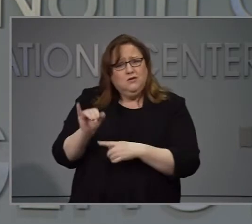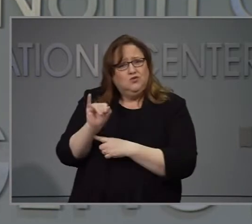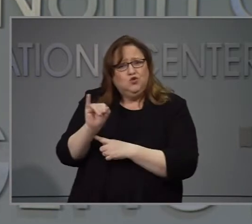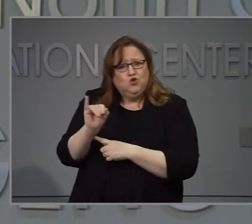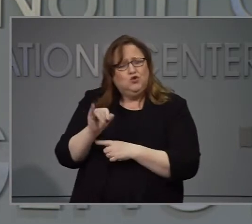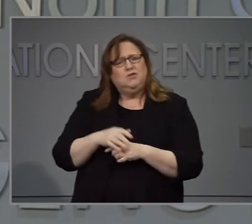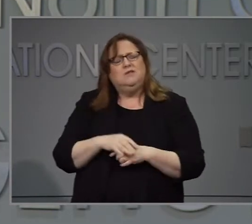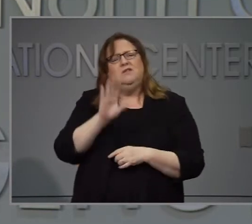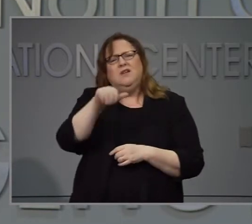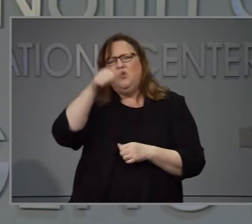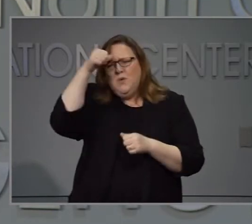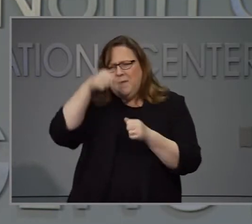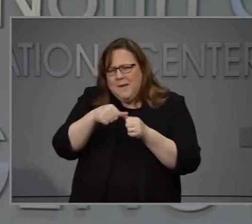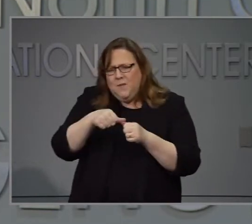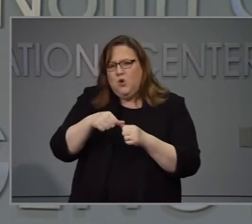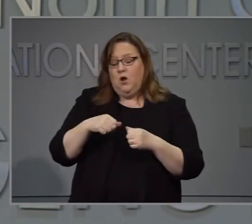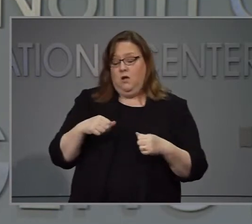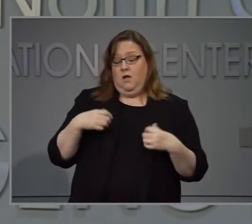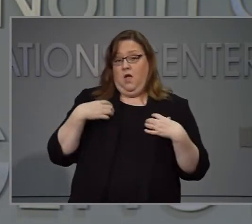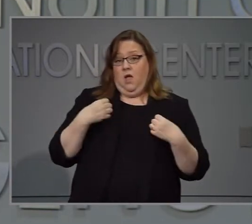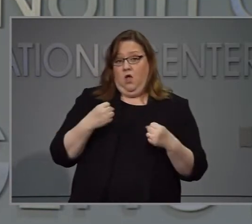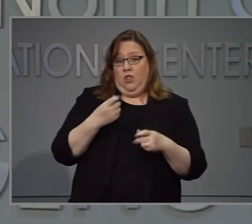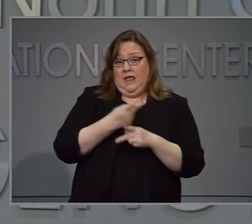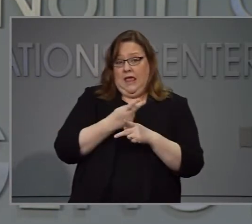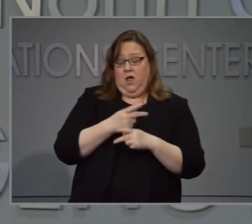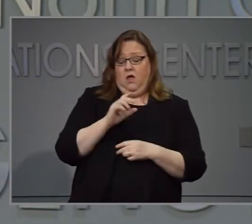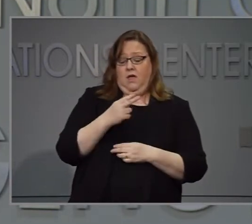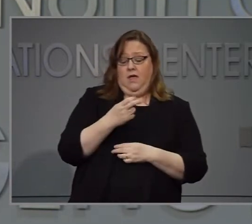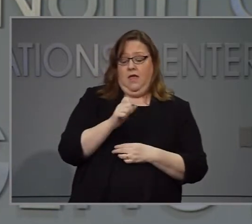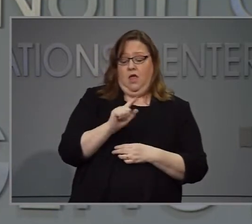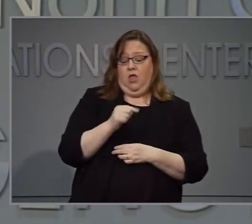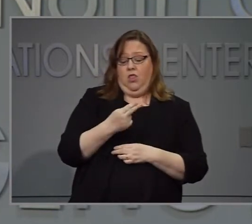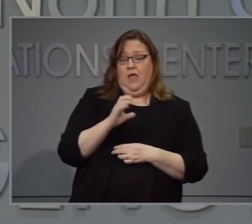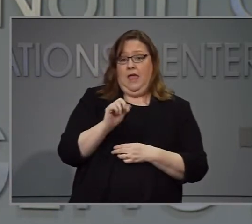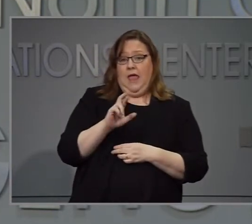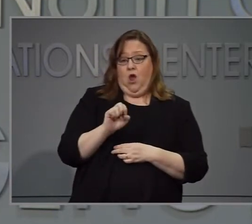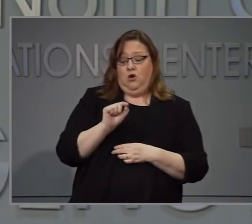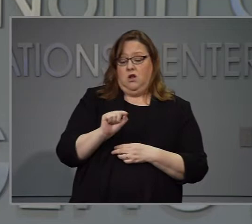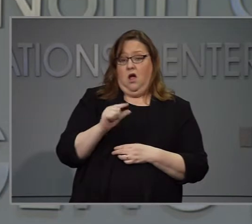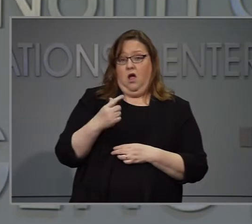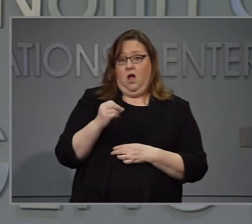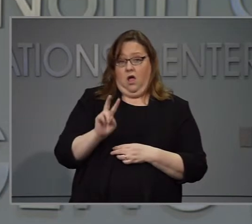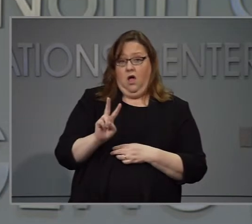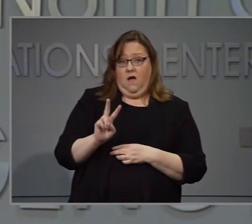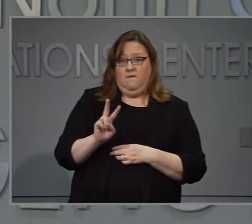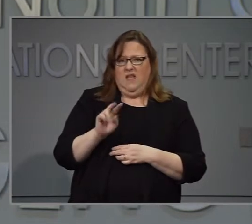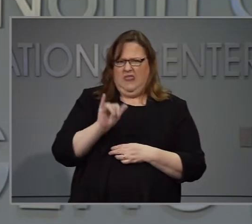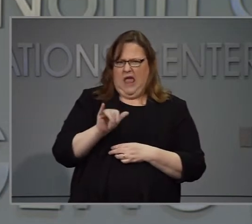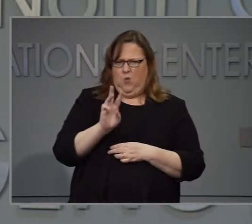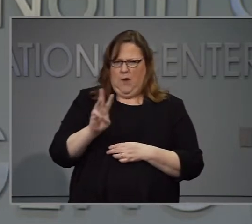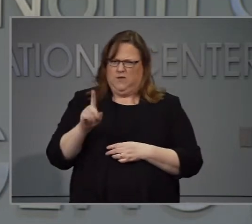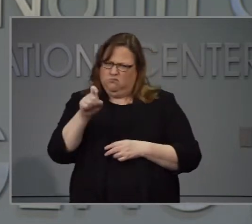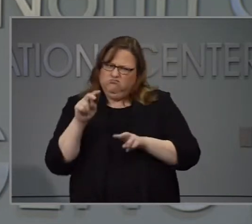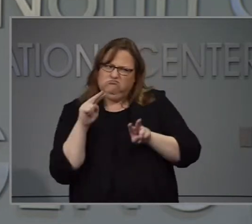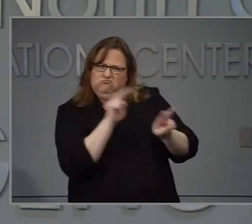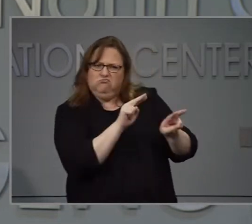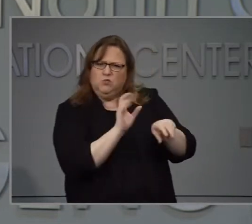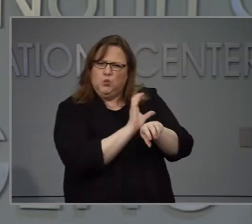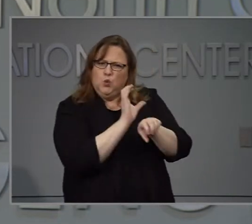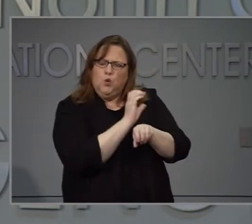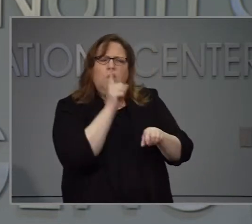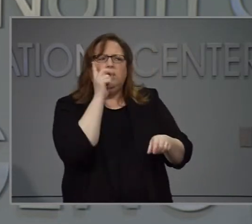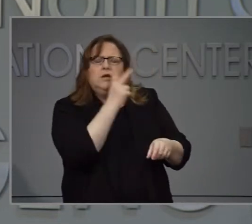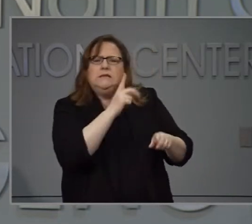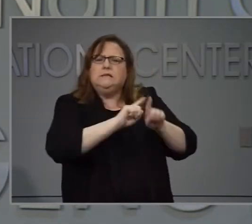tienen seguro médico por la pandemia recuerden health care puntocom es el lugar en donde